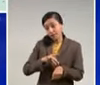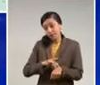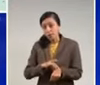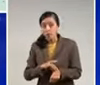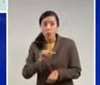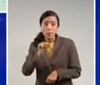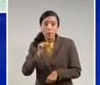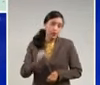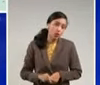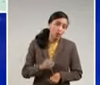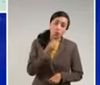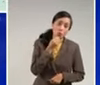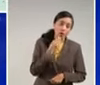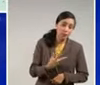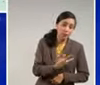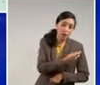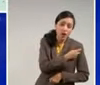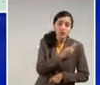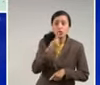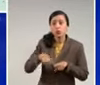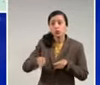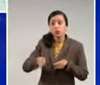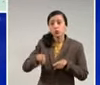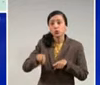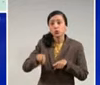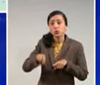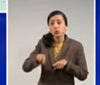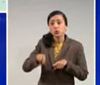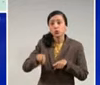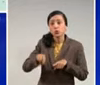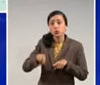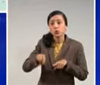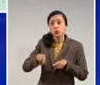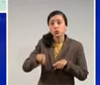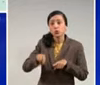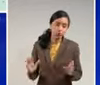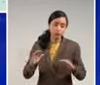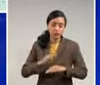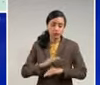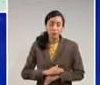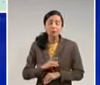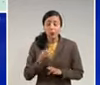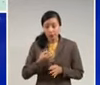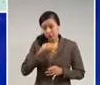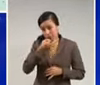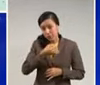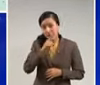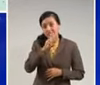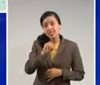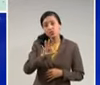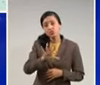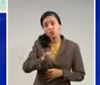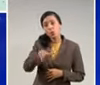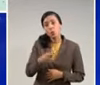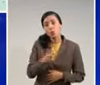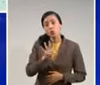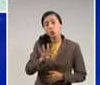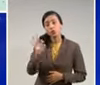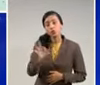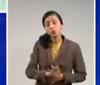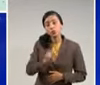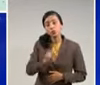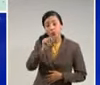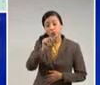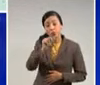pueden poner, los que no se encuentran en estos momentos. El 105,4% de la población vacunable ya